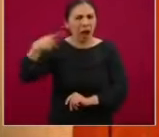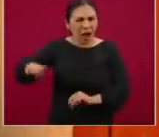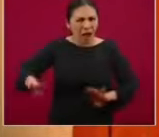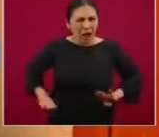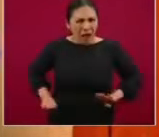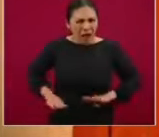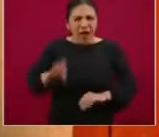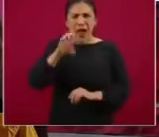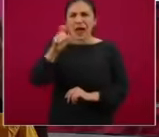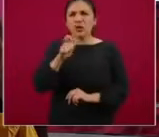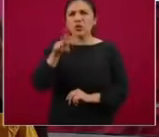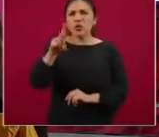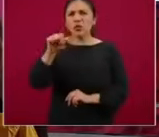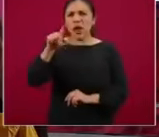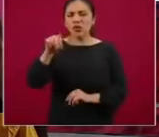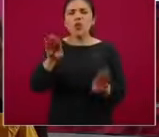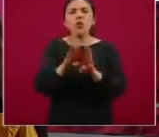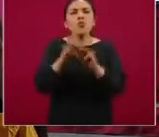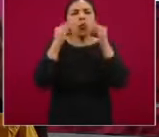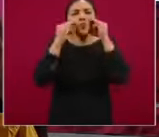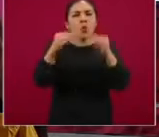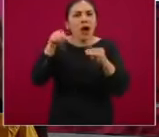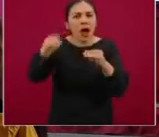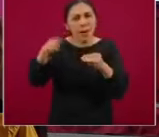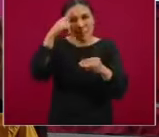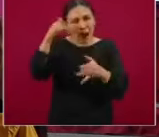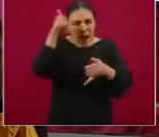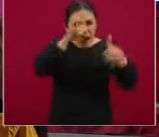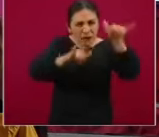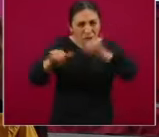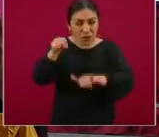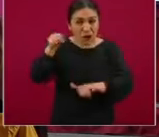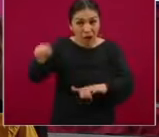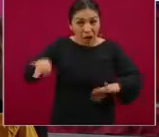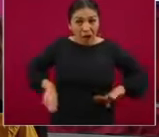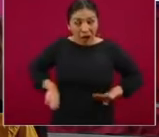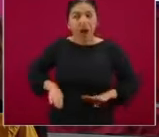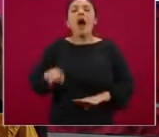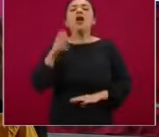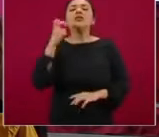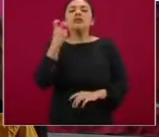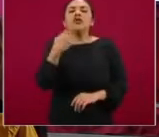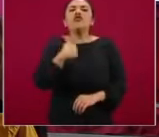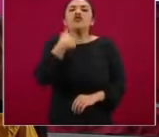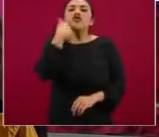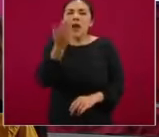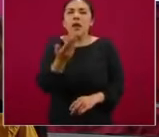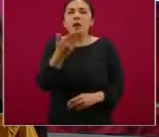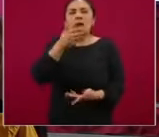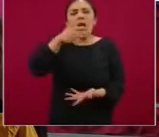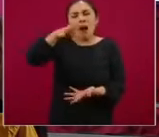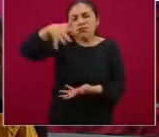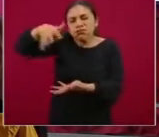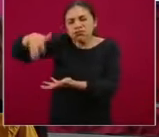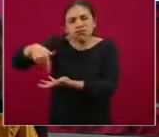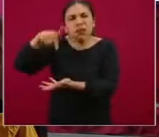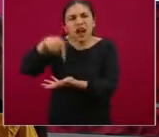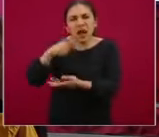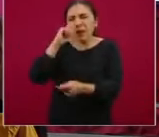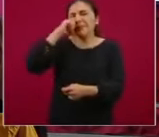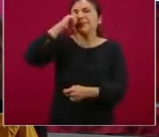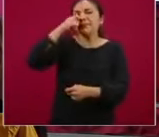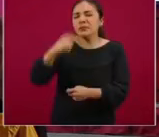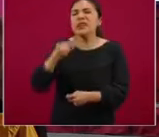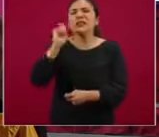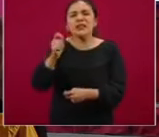este exudado, el tipo de muestra, ahora en este caso, lo que estamos tratando de recolectar son